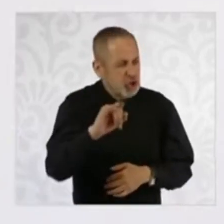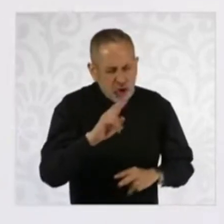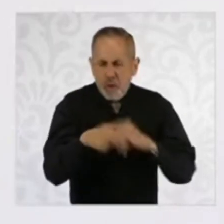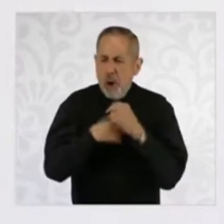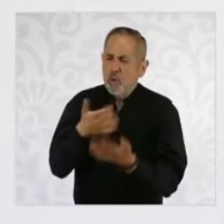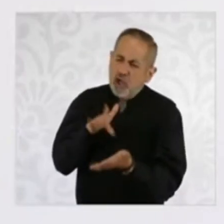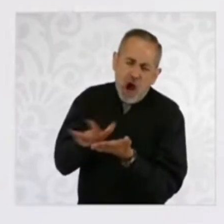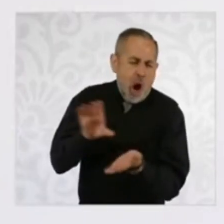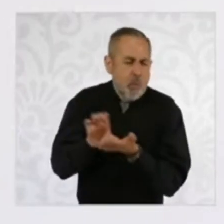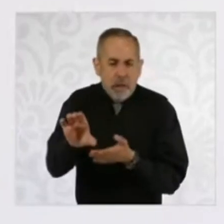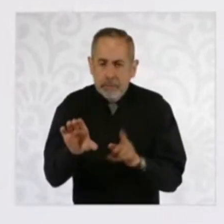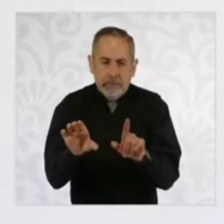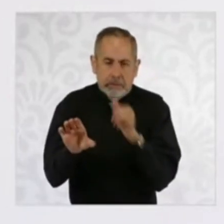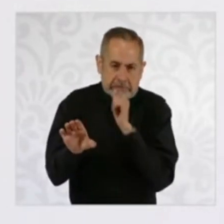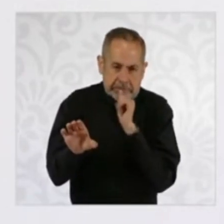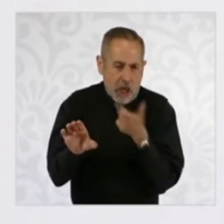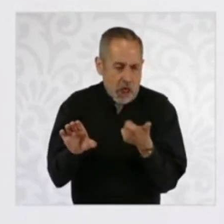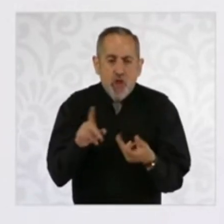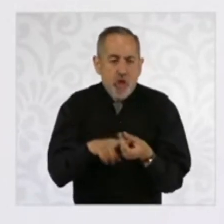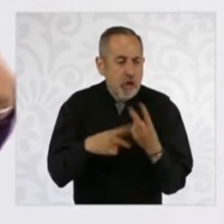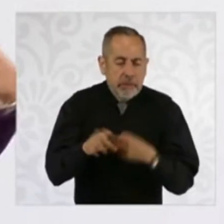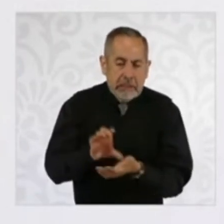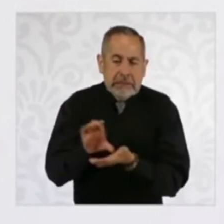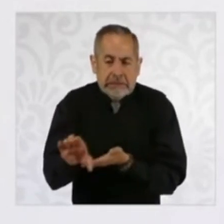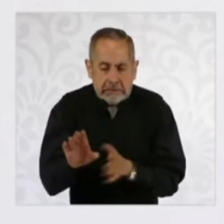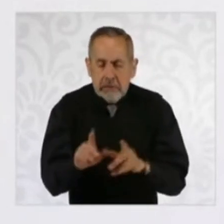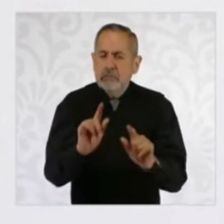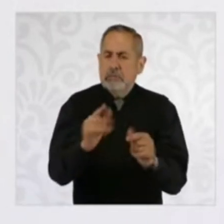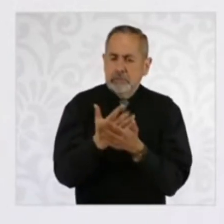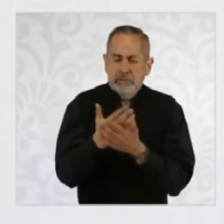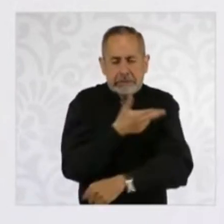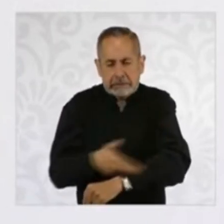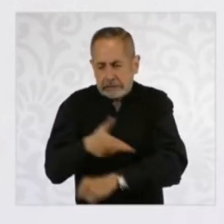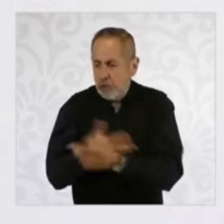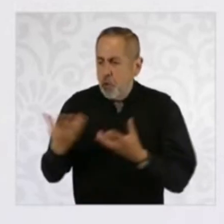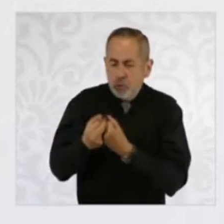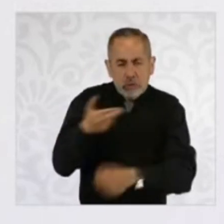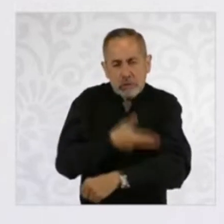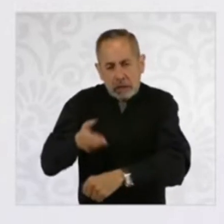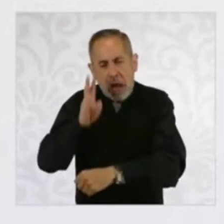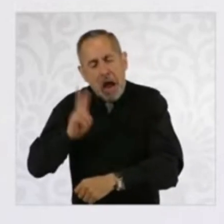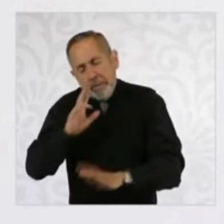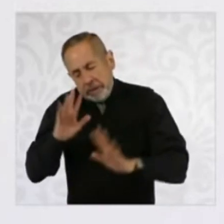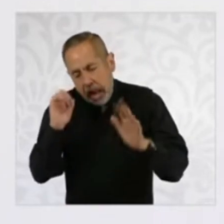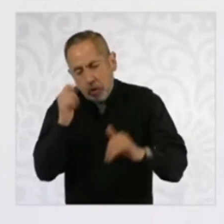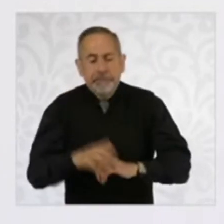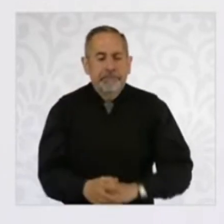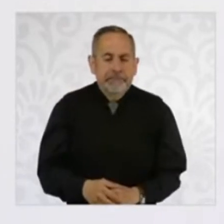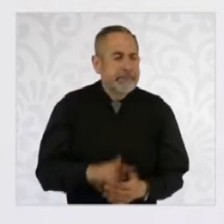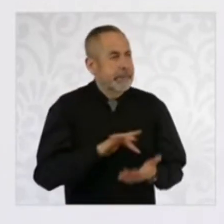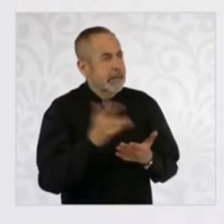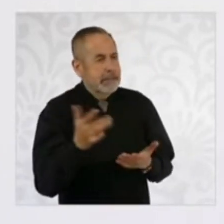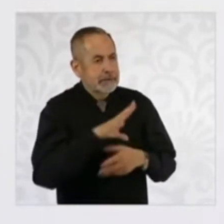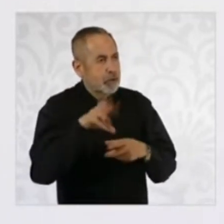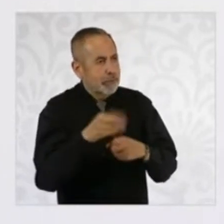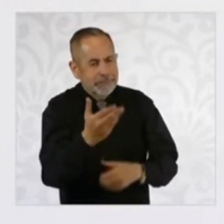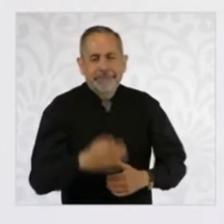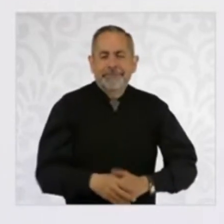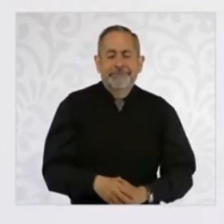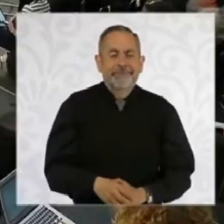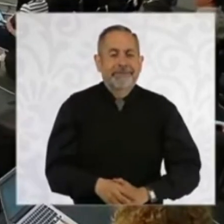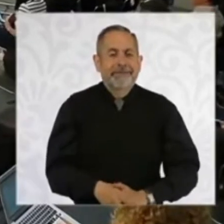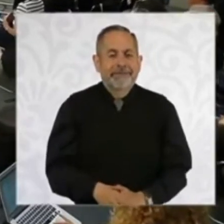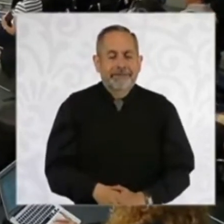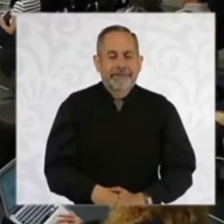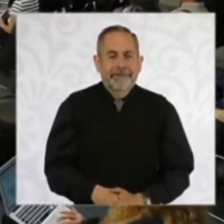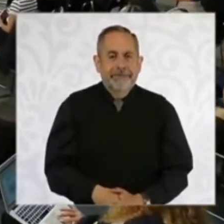subsidiar, pero el asunto es de dónde salen los recursos para el subsidio. Entonces, por eso se tiene que trabajar conjuntamente. Muchas gracias, es todo. Acá.